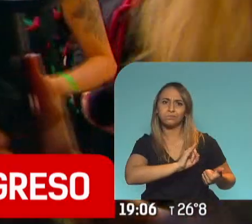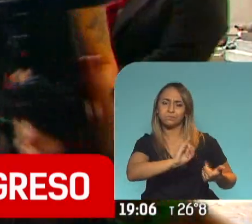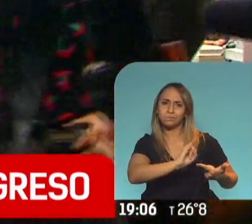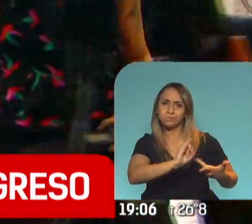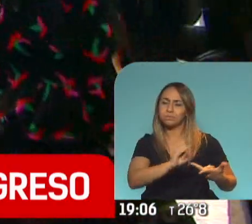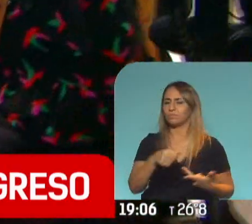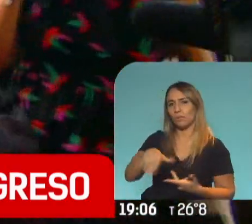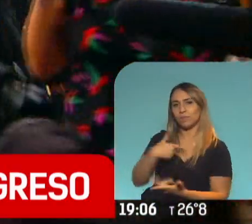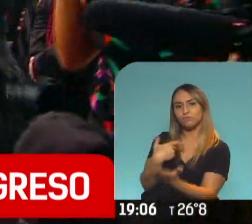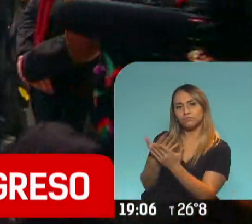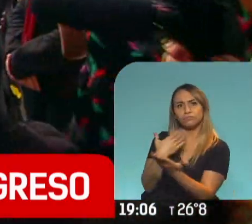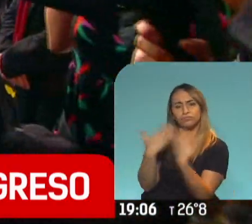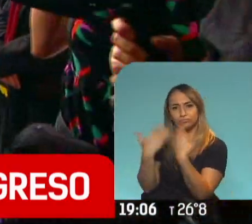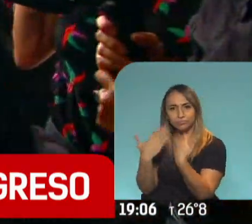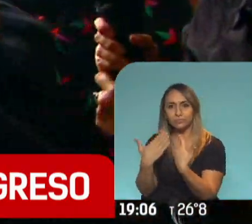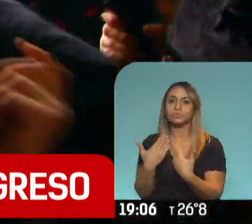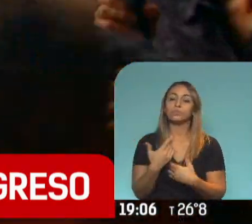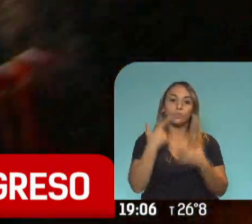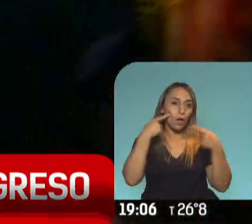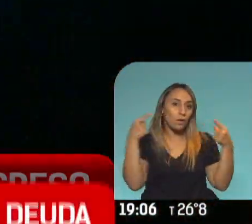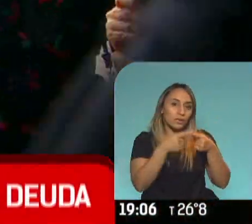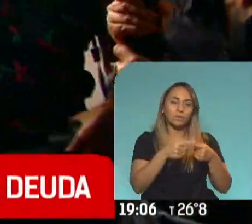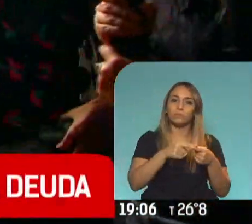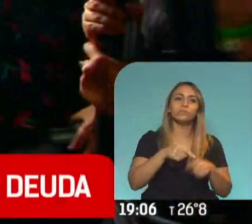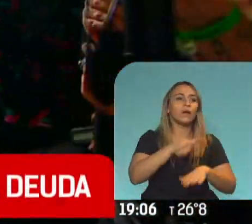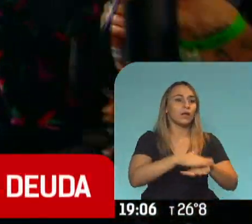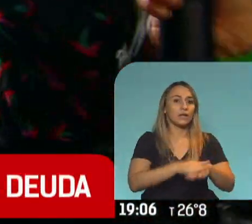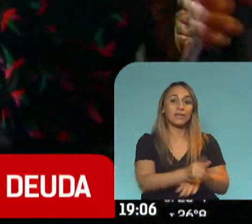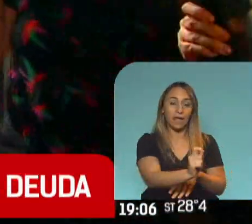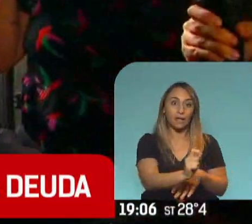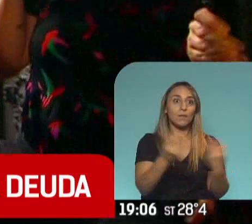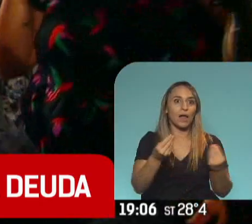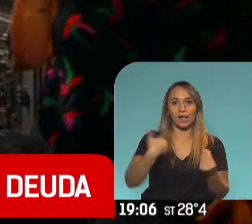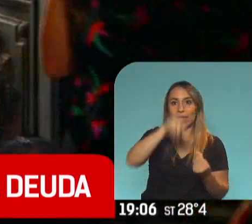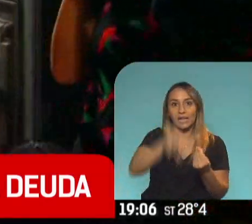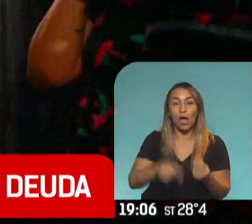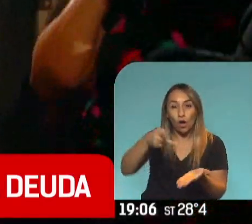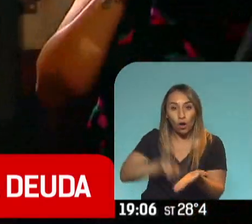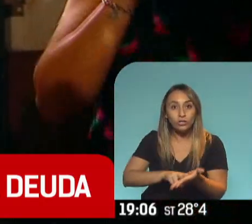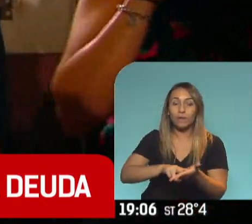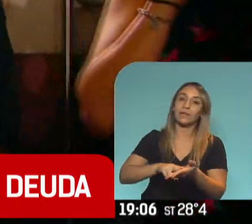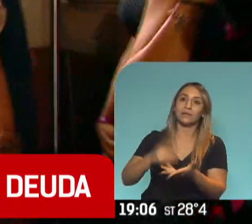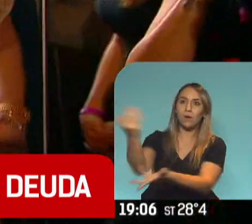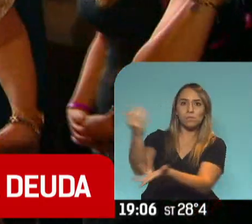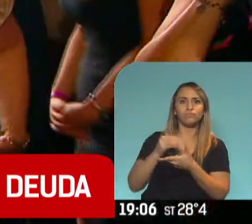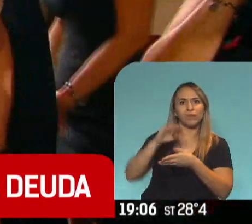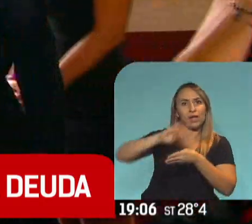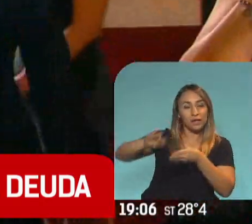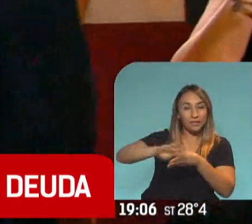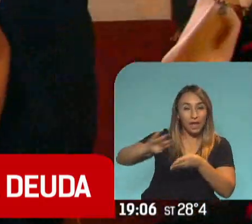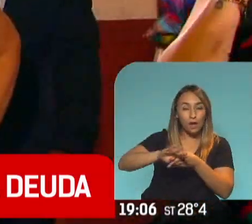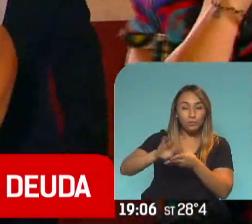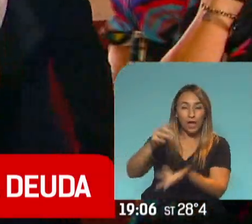era esta necesidad de buscar responsabilidades para que Argentina no vuelva a repetir esta historia del